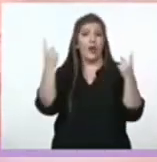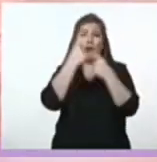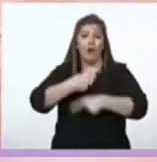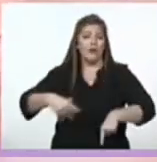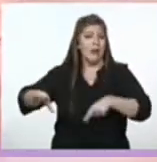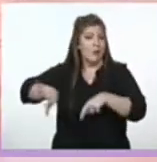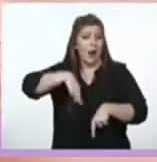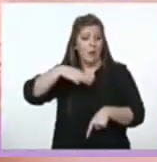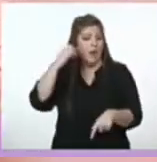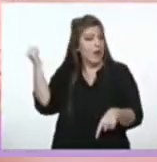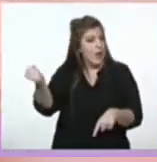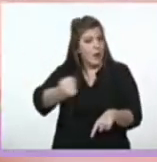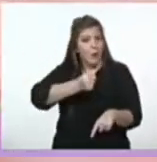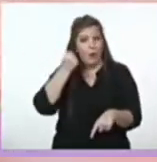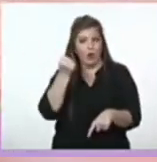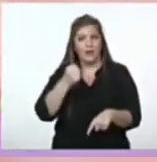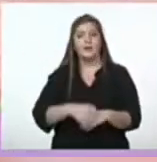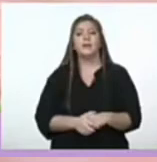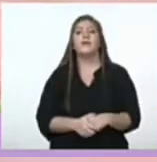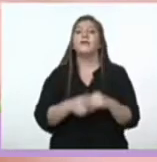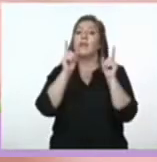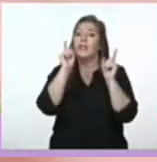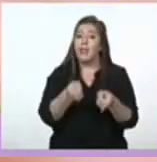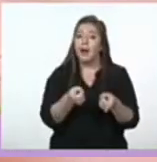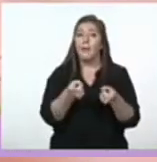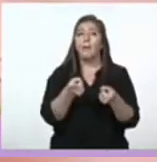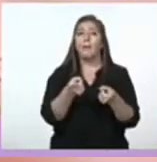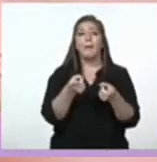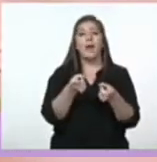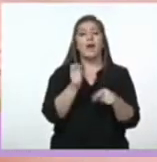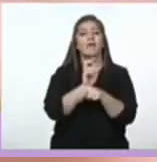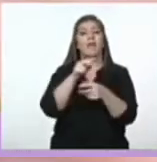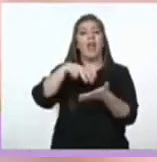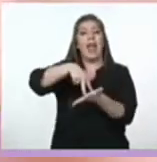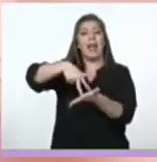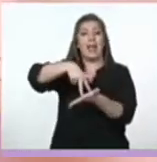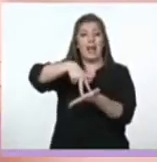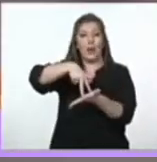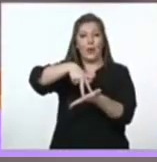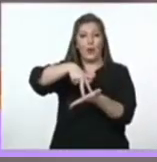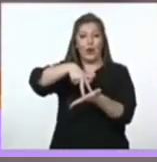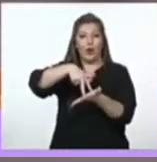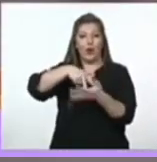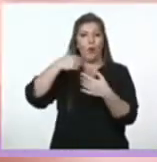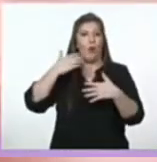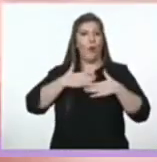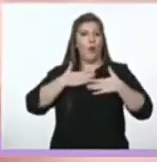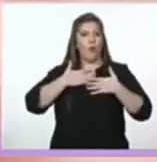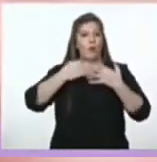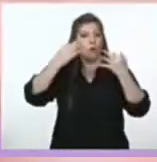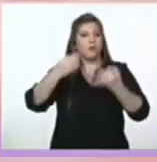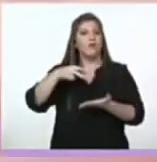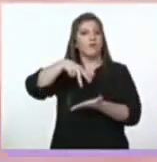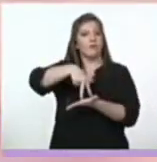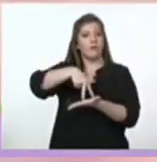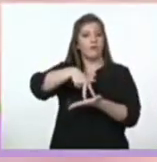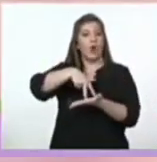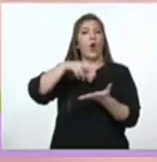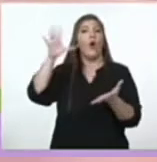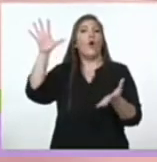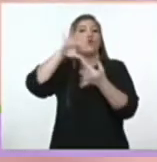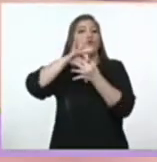muy importantes. Okay. Y también va a intervenir en el equilibrio, Ajá. en conjunto con el cerebelo. ¿Sí?